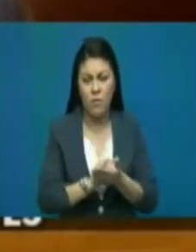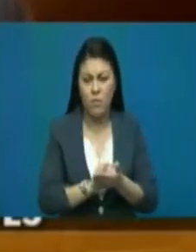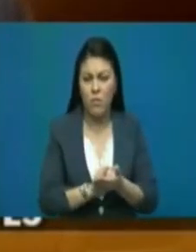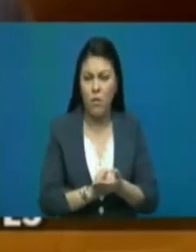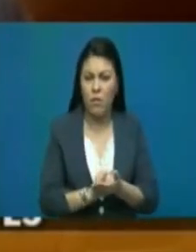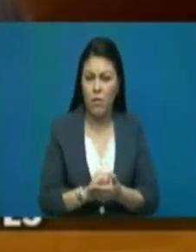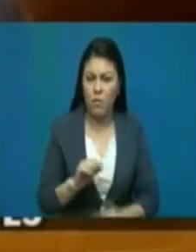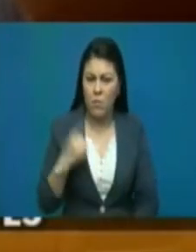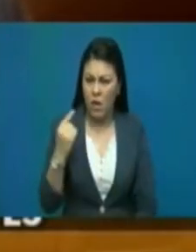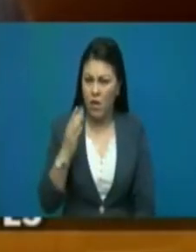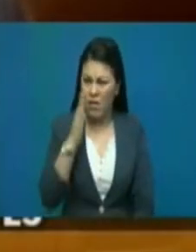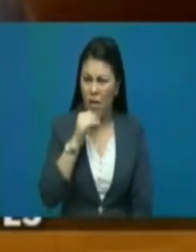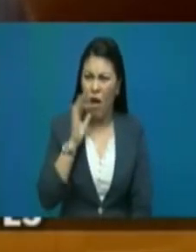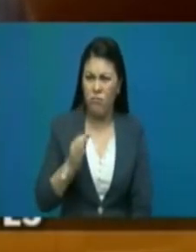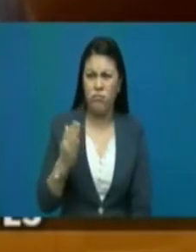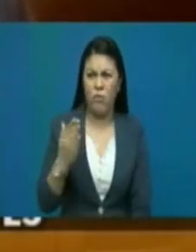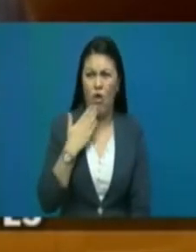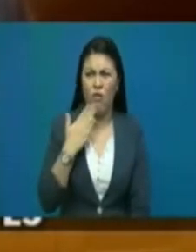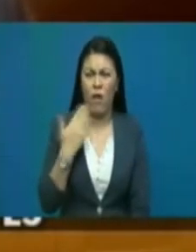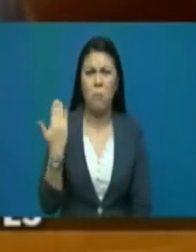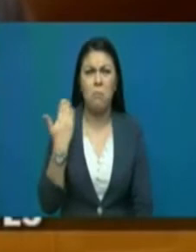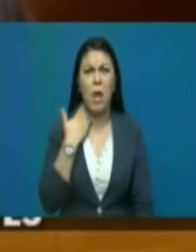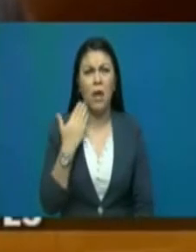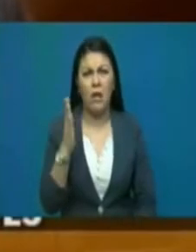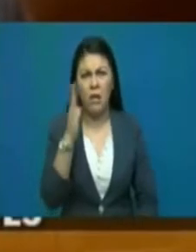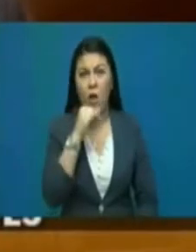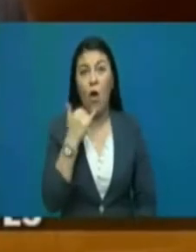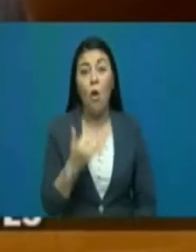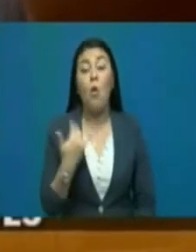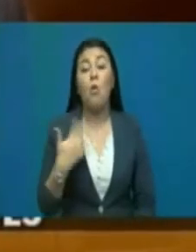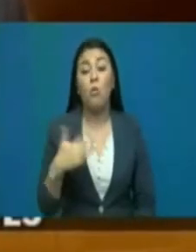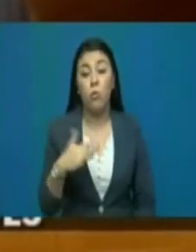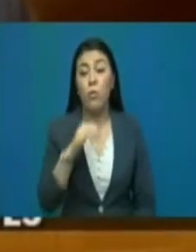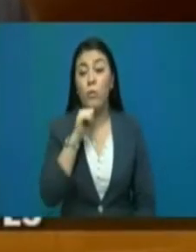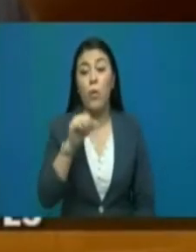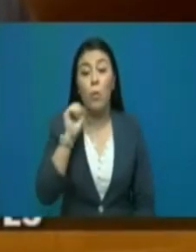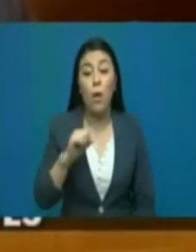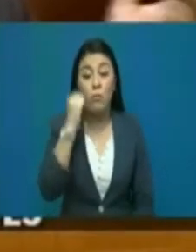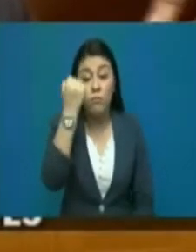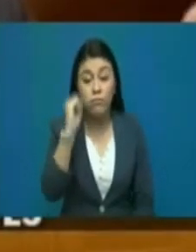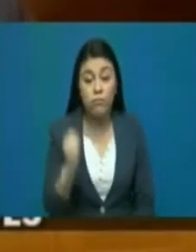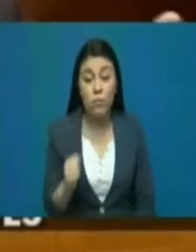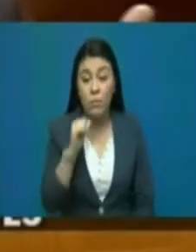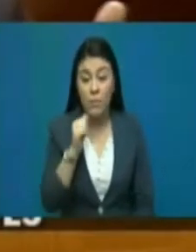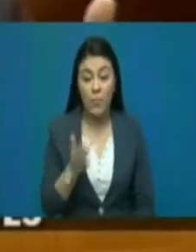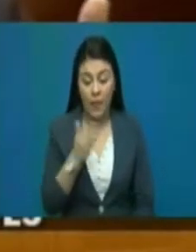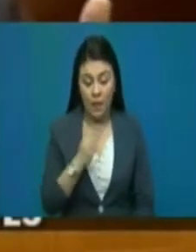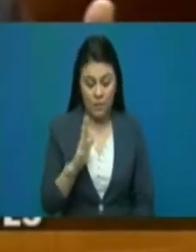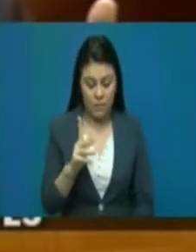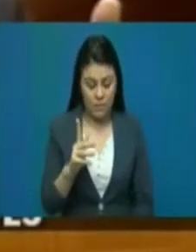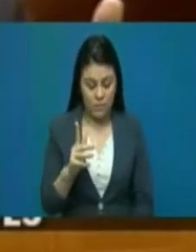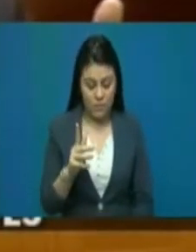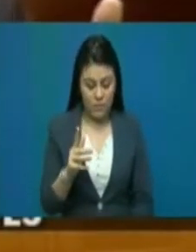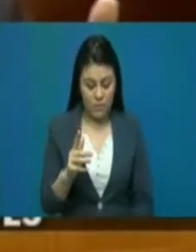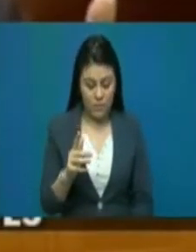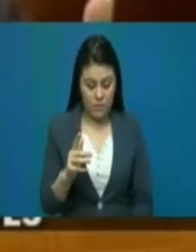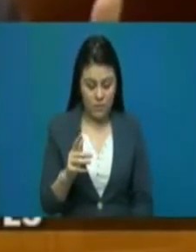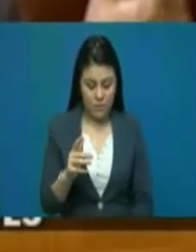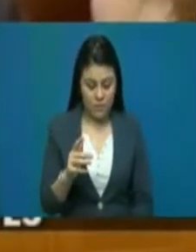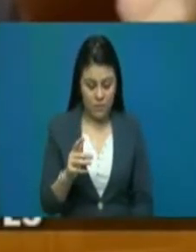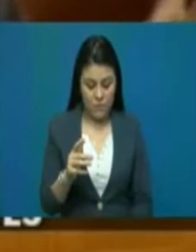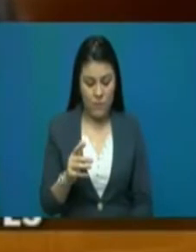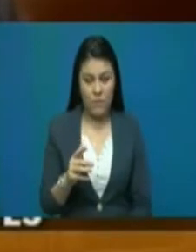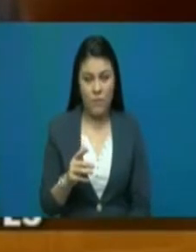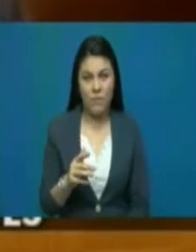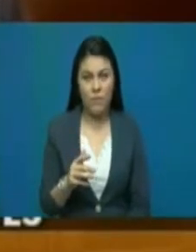siendo no tan confiable y hoy nos tiene abortas de un racionamiento el anterior apagón presidente